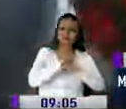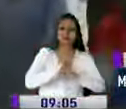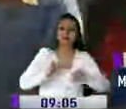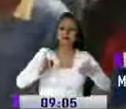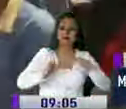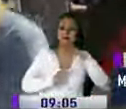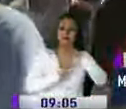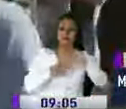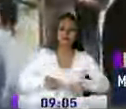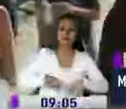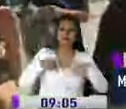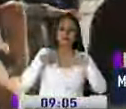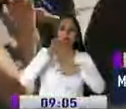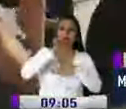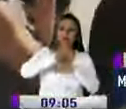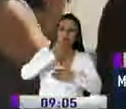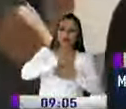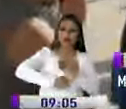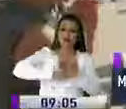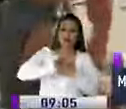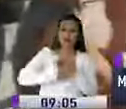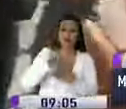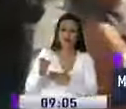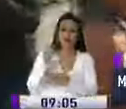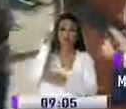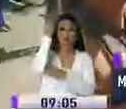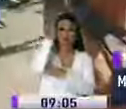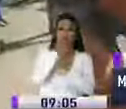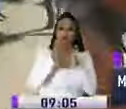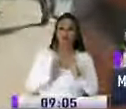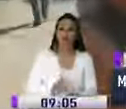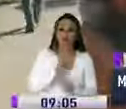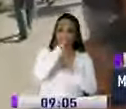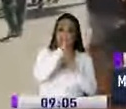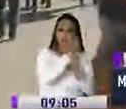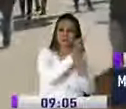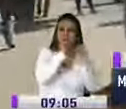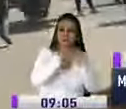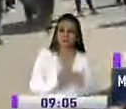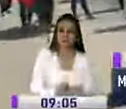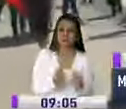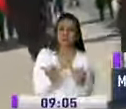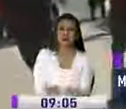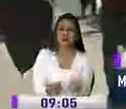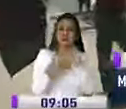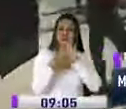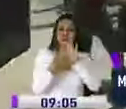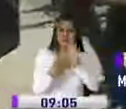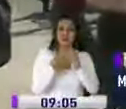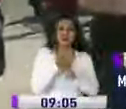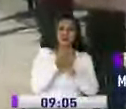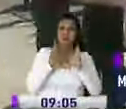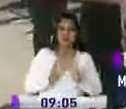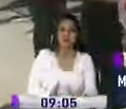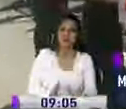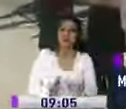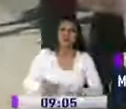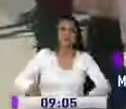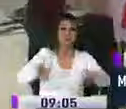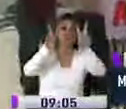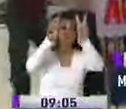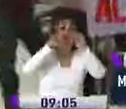vida y lucha para recuperar los derechos de los trabajadores y los pueblos. Hoy es evidente que los trabajadores y los sectores